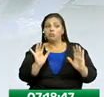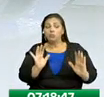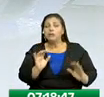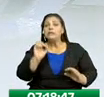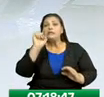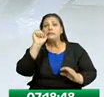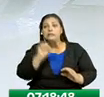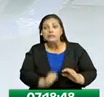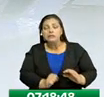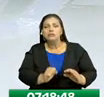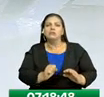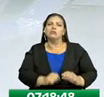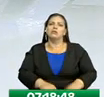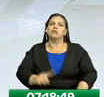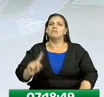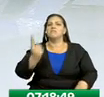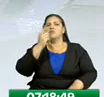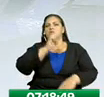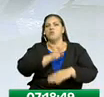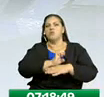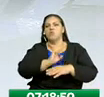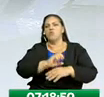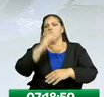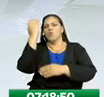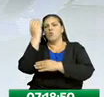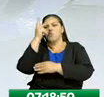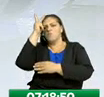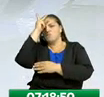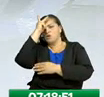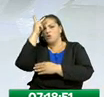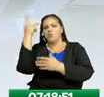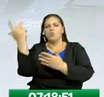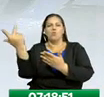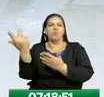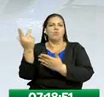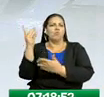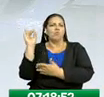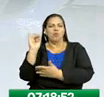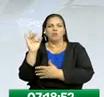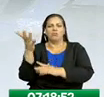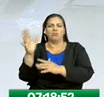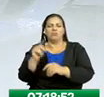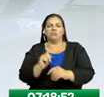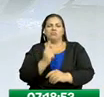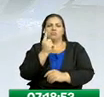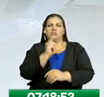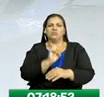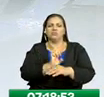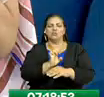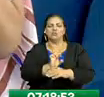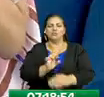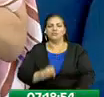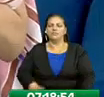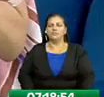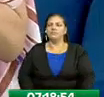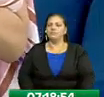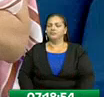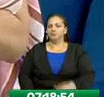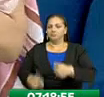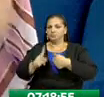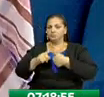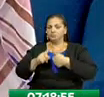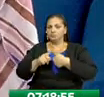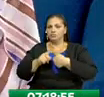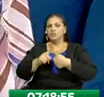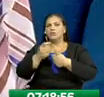claro dos cosas y hay que ser reiterativo y hacer hincapié en aquello. Primero, amables televidentes, no hay que crear pánico en la